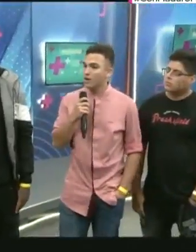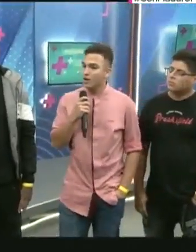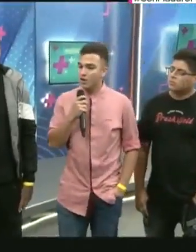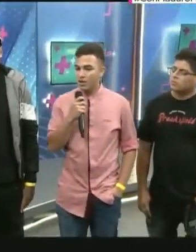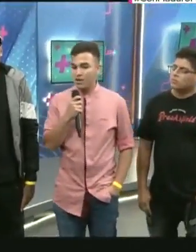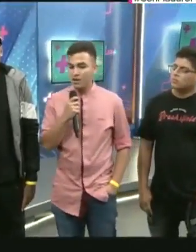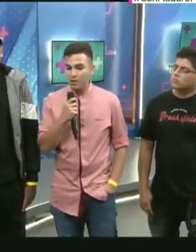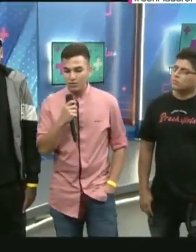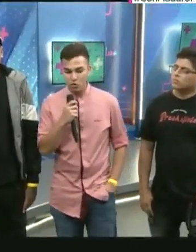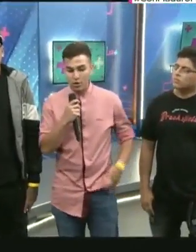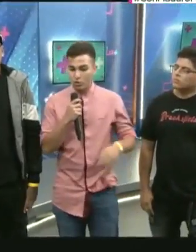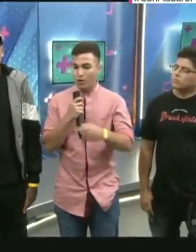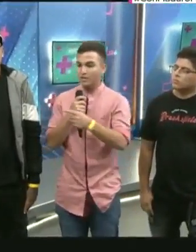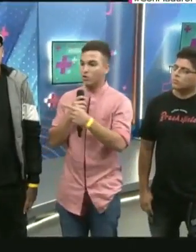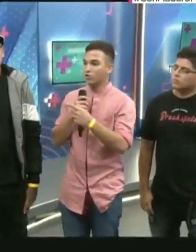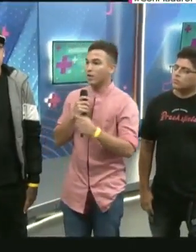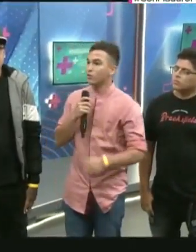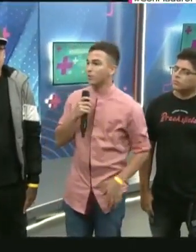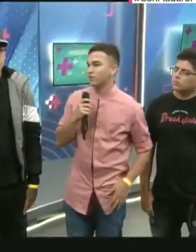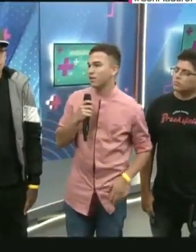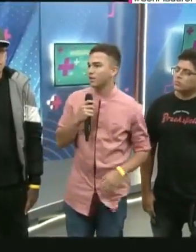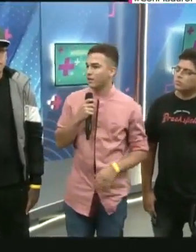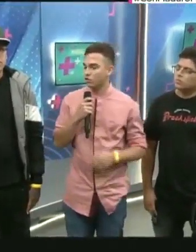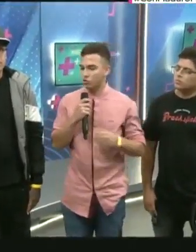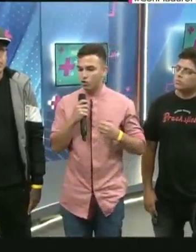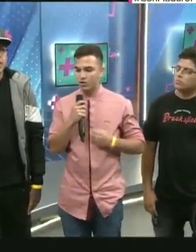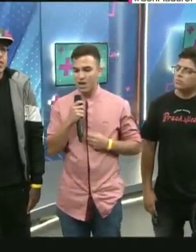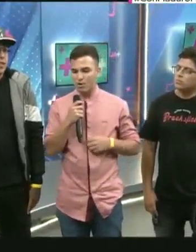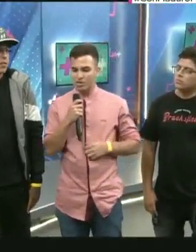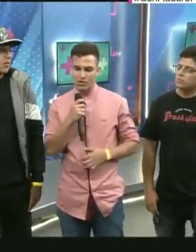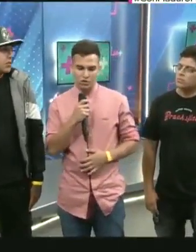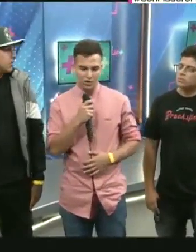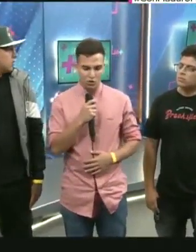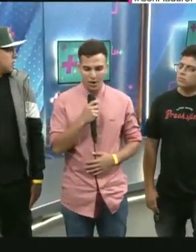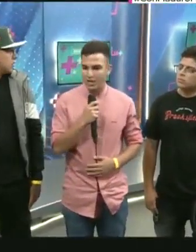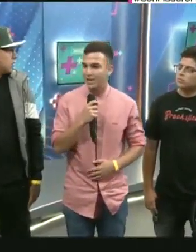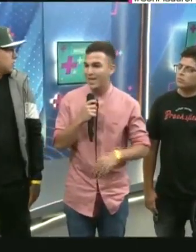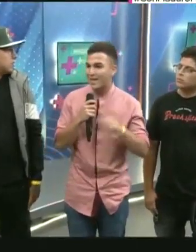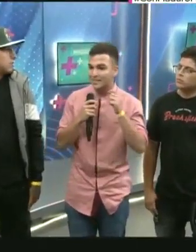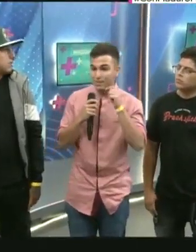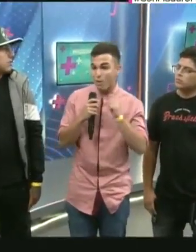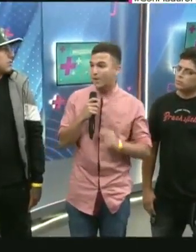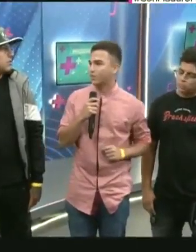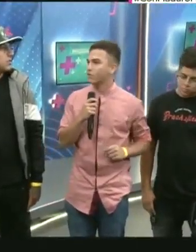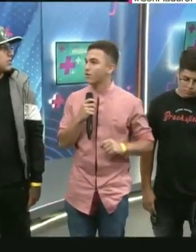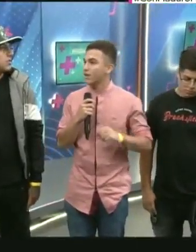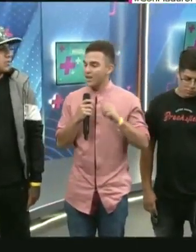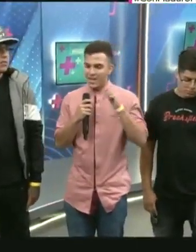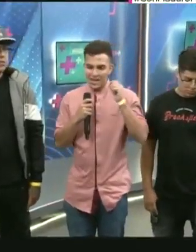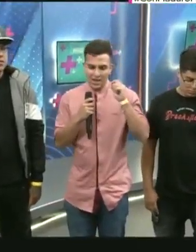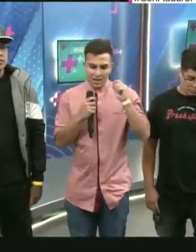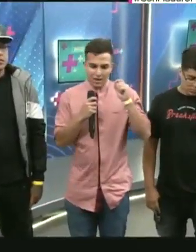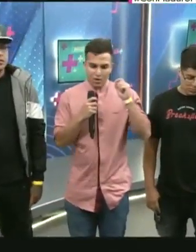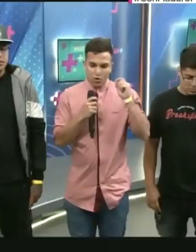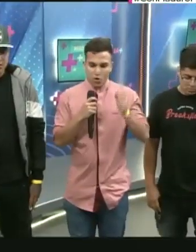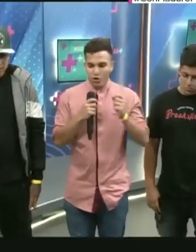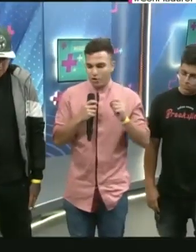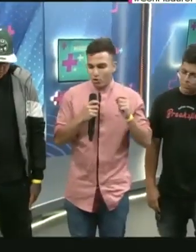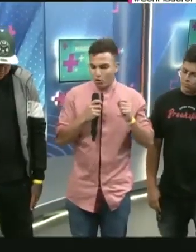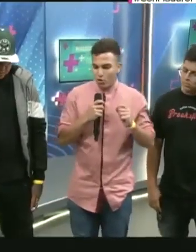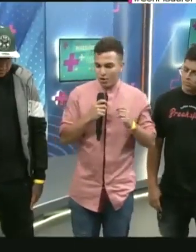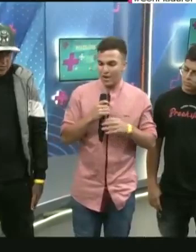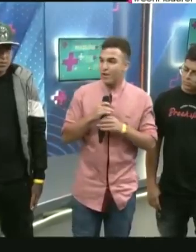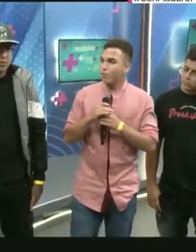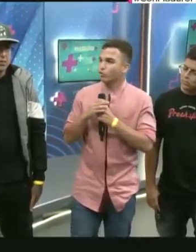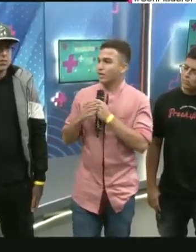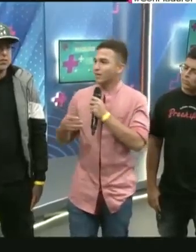pues. Claro. Y sobre todo en ese contexto, presidente, que nosotros estábamos recibiendo tantos ataques en ese momento. Oye,